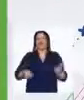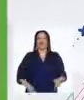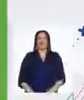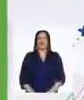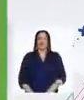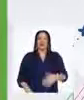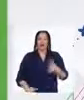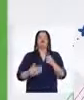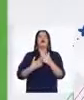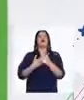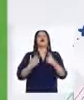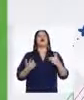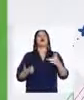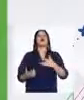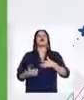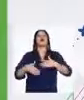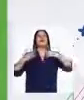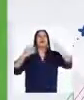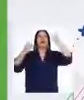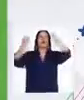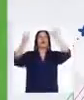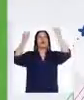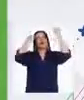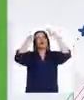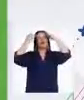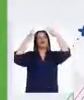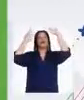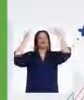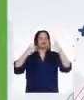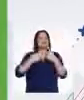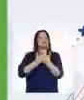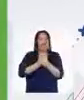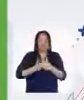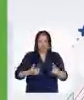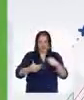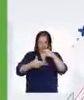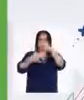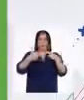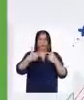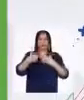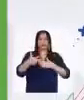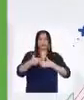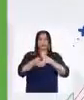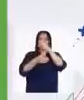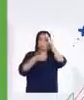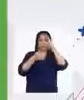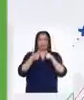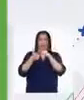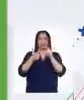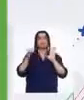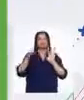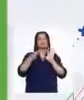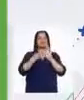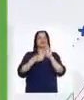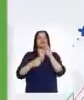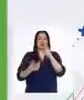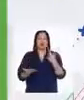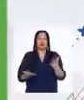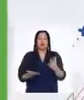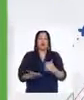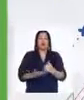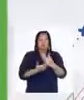porque ahí podía crear libremente. Entonces, estas tres carreras se unieron en una